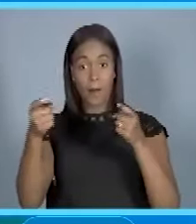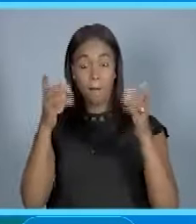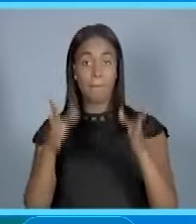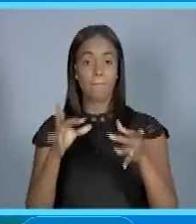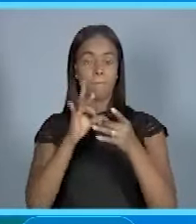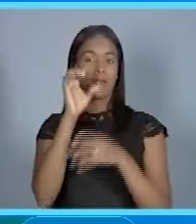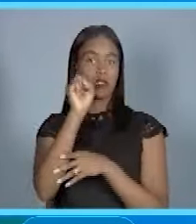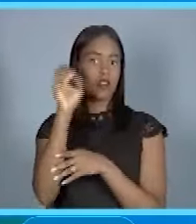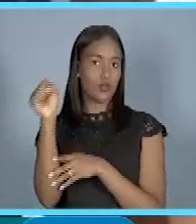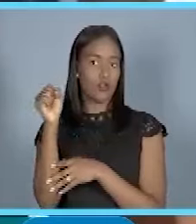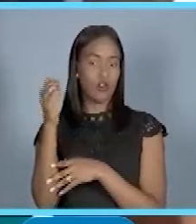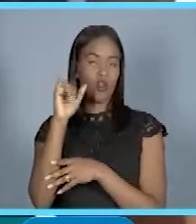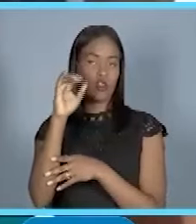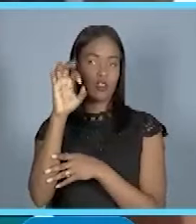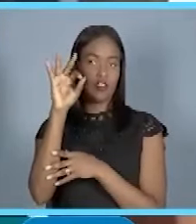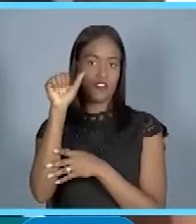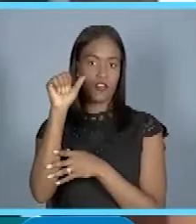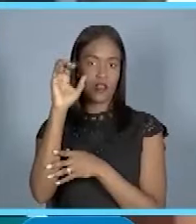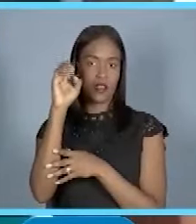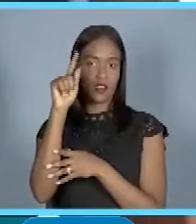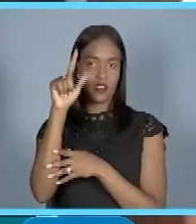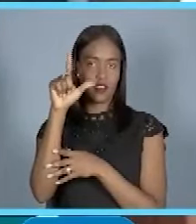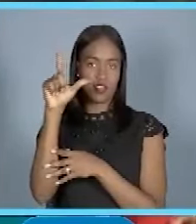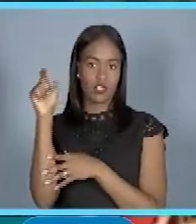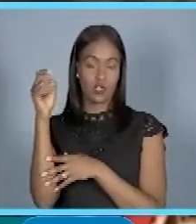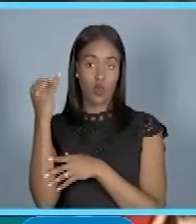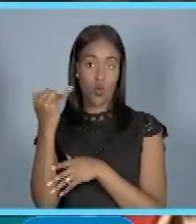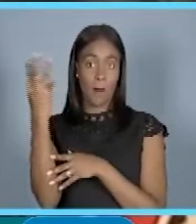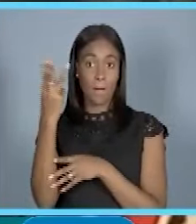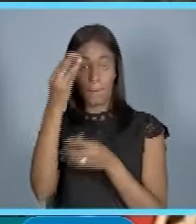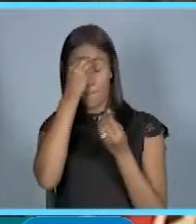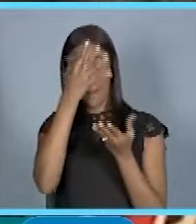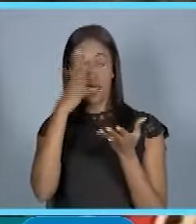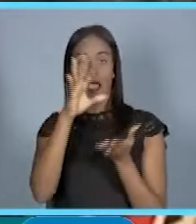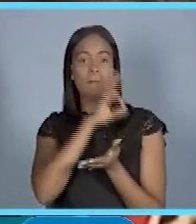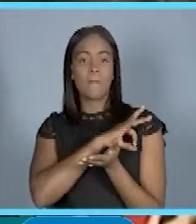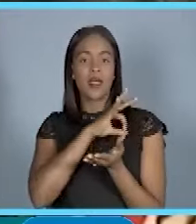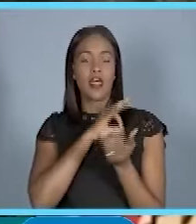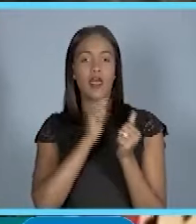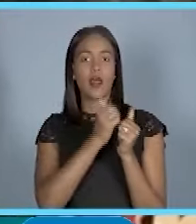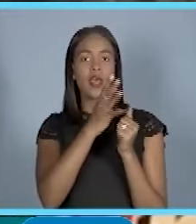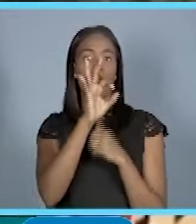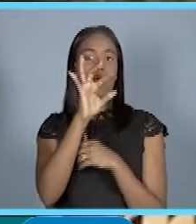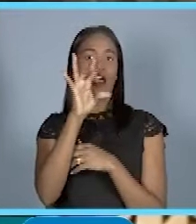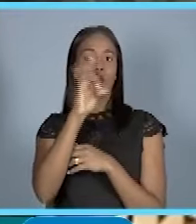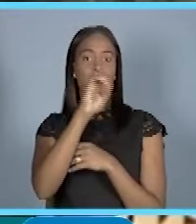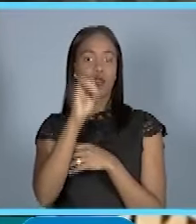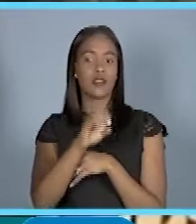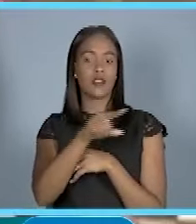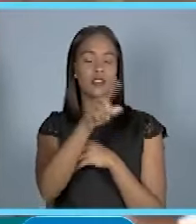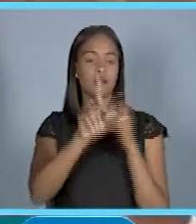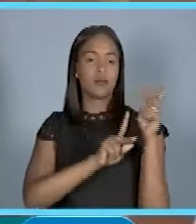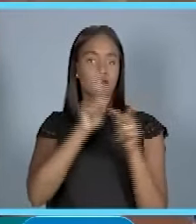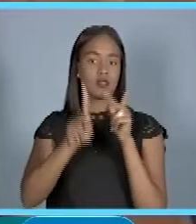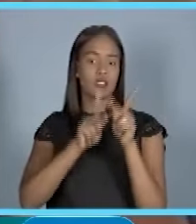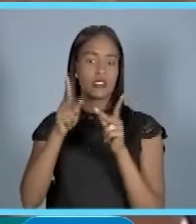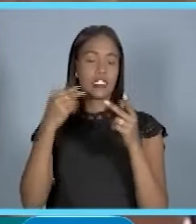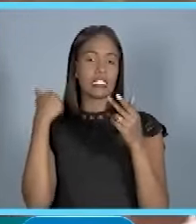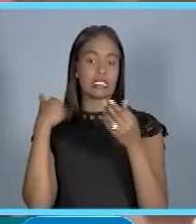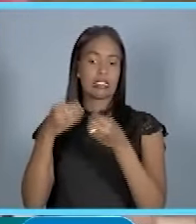superintendente de seguros, Josefa Castillo, dijo este miércoles que fueron beneficiadas El 98% de las personas que